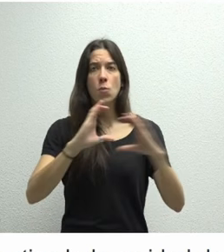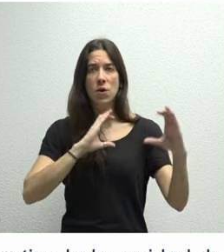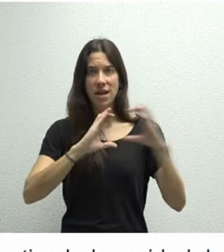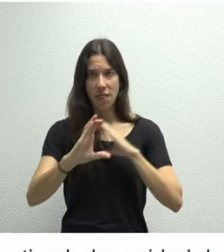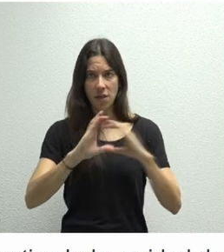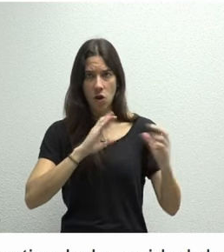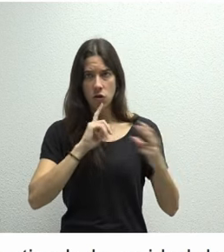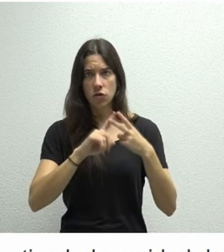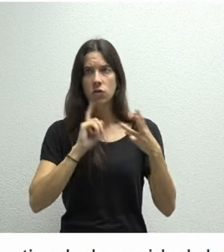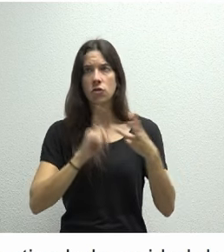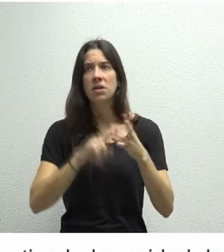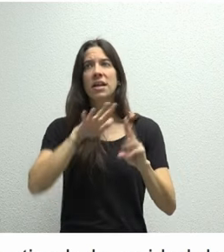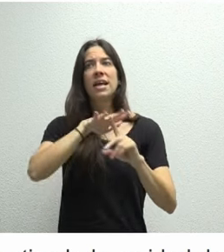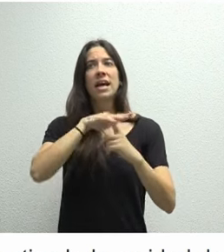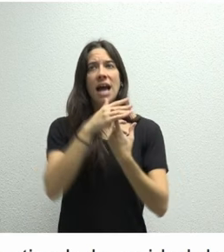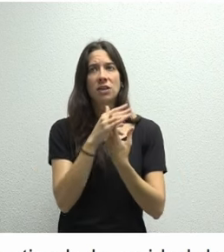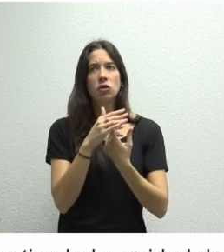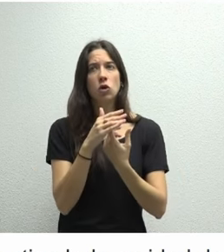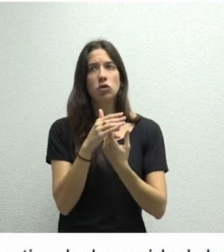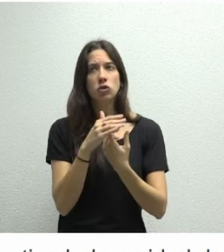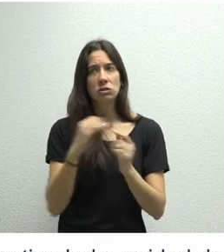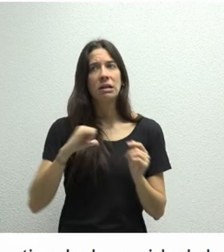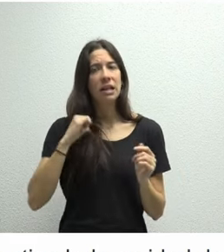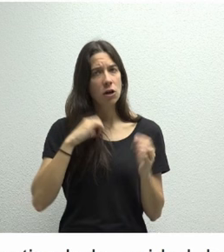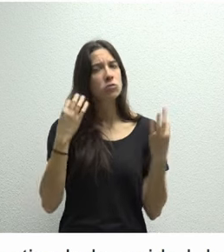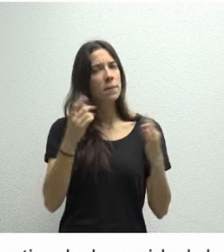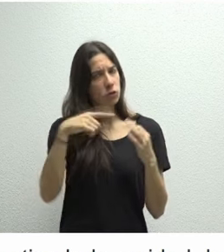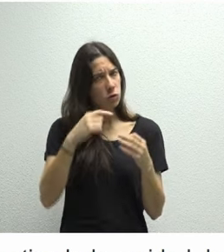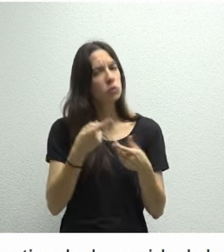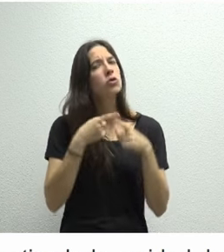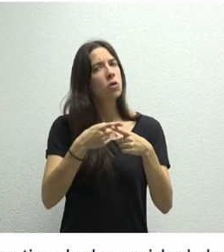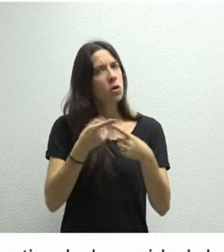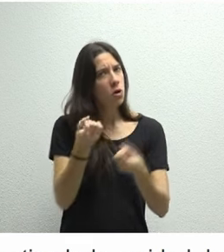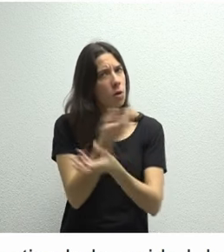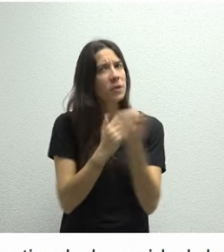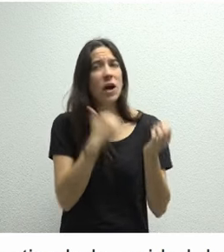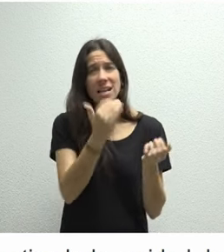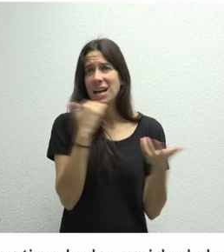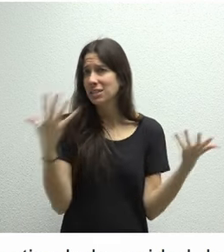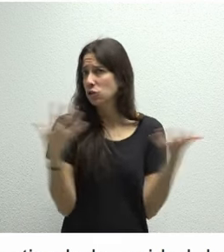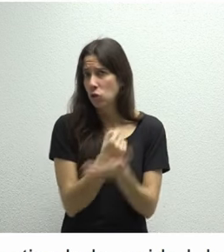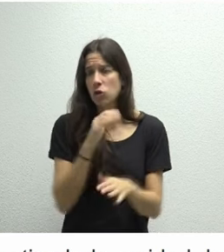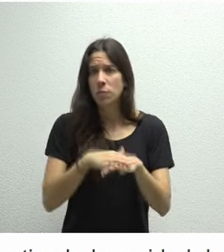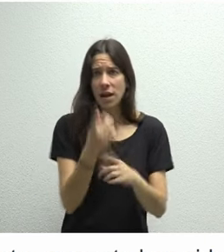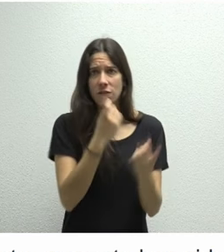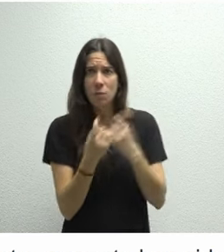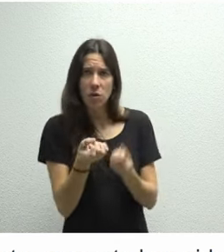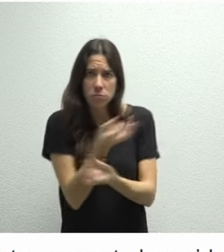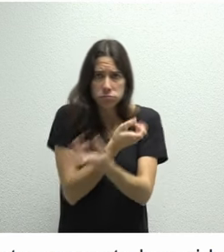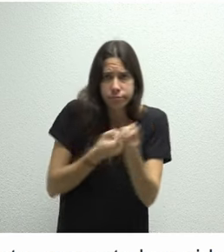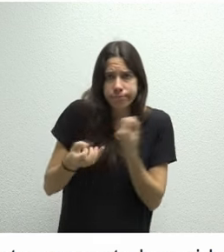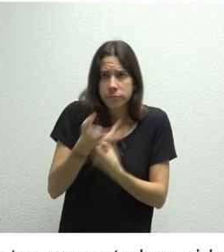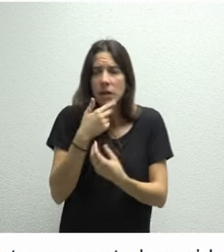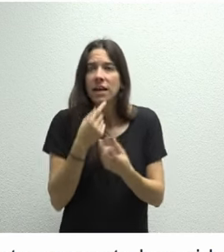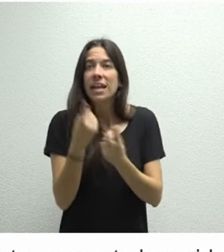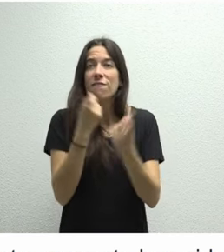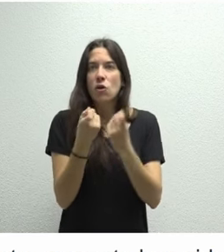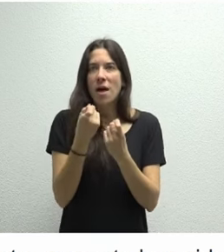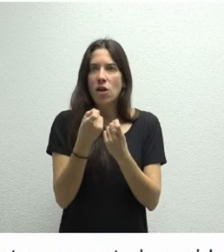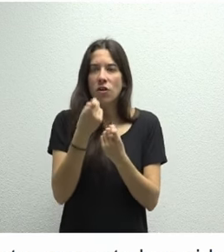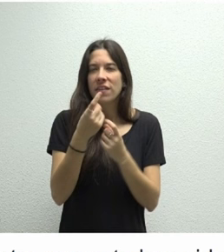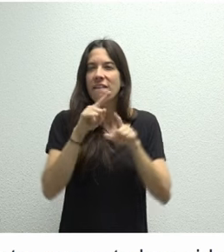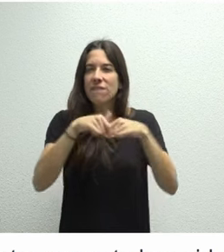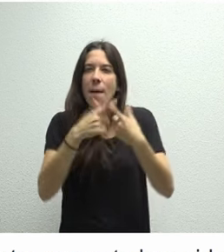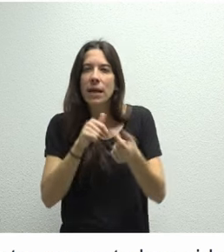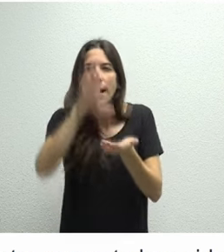vale los casos clínicos los hemos compartido prácticamente Todos hemos recabado la información de la